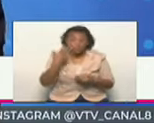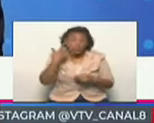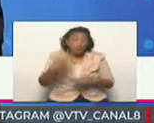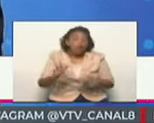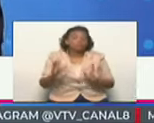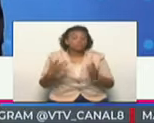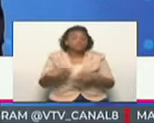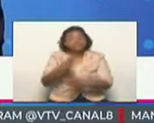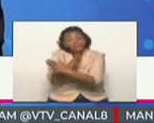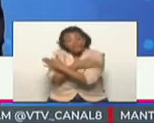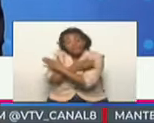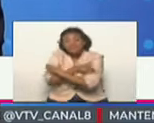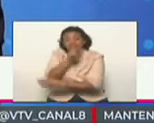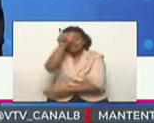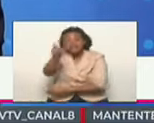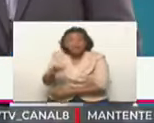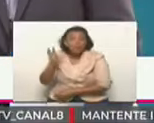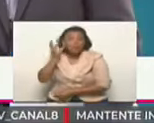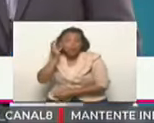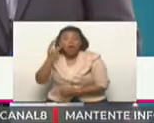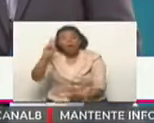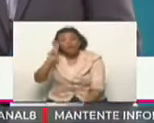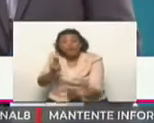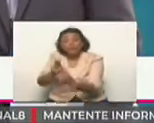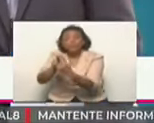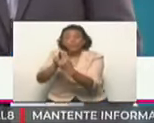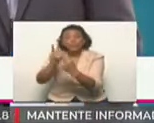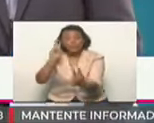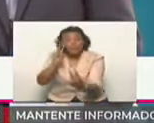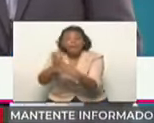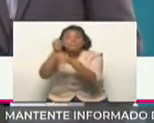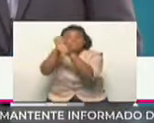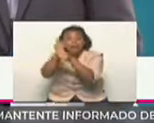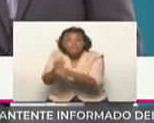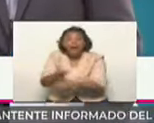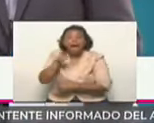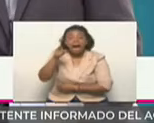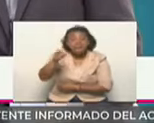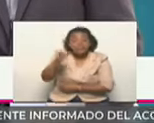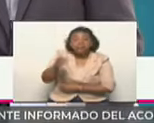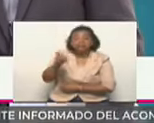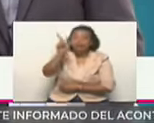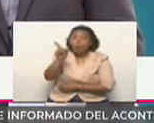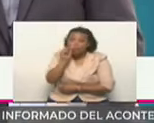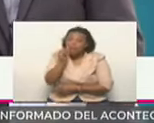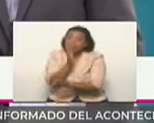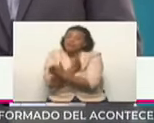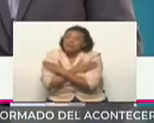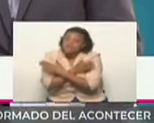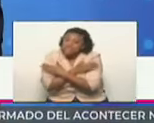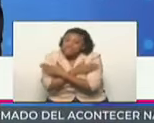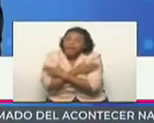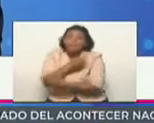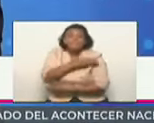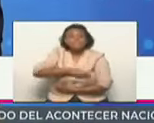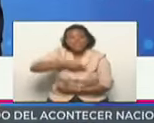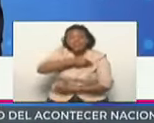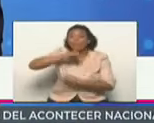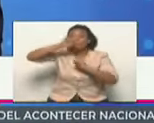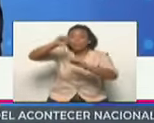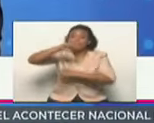te felicito, pronto nos veremos por allá, me esperan. Ernesto, te felicito, la gran misión Viva